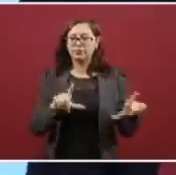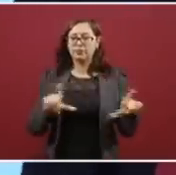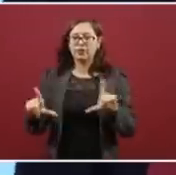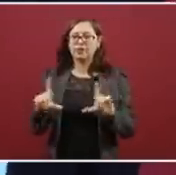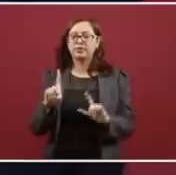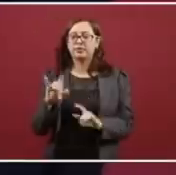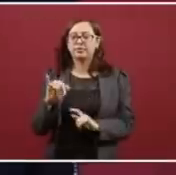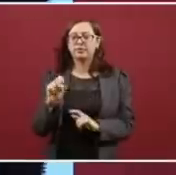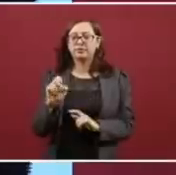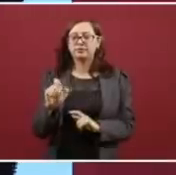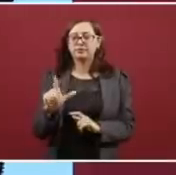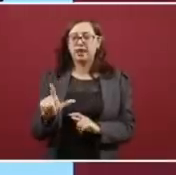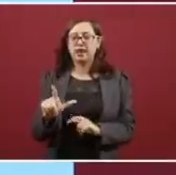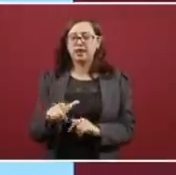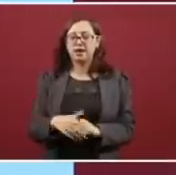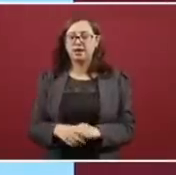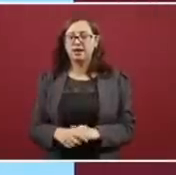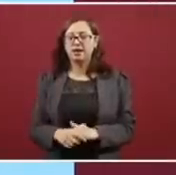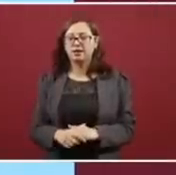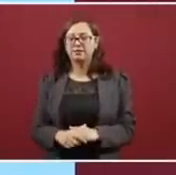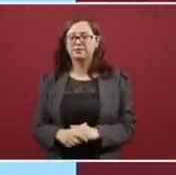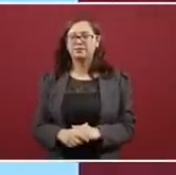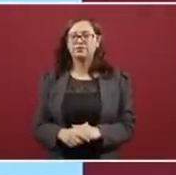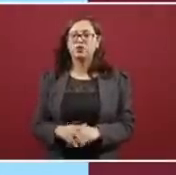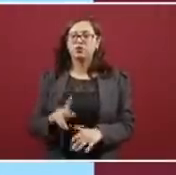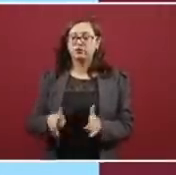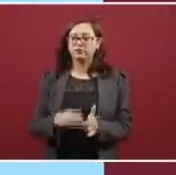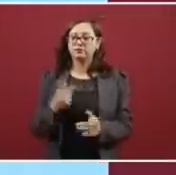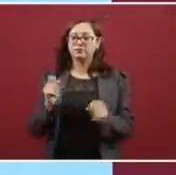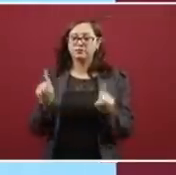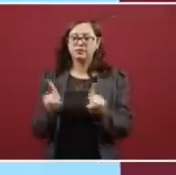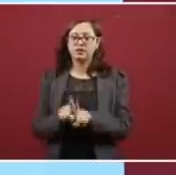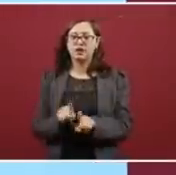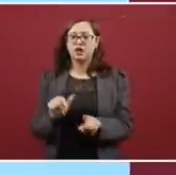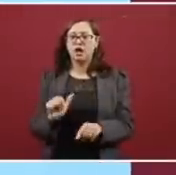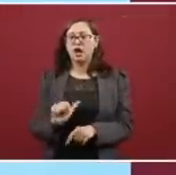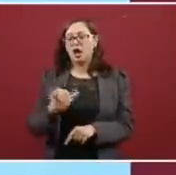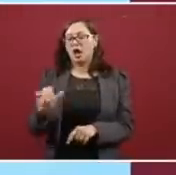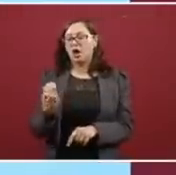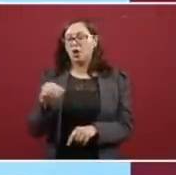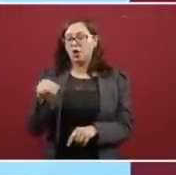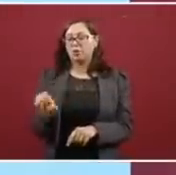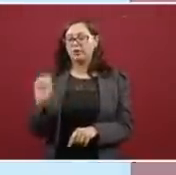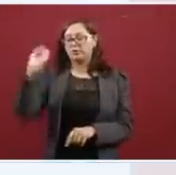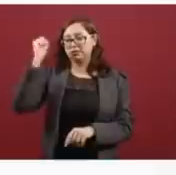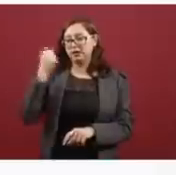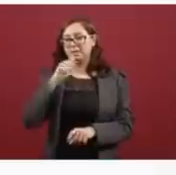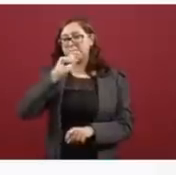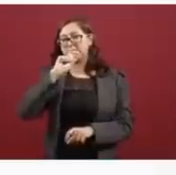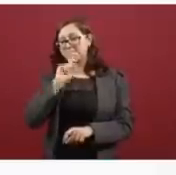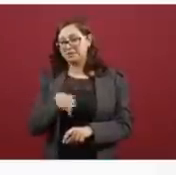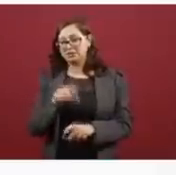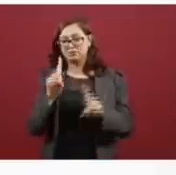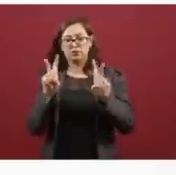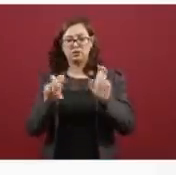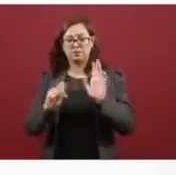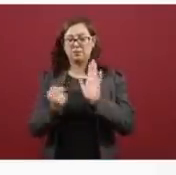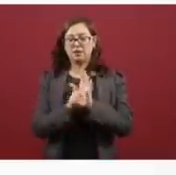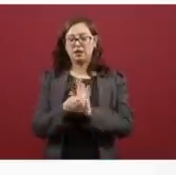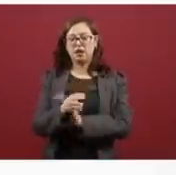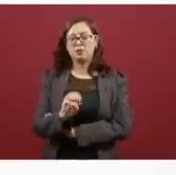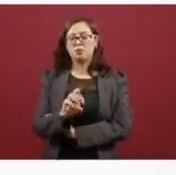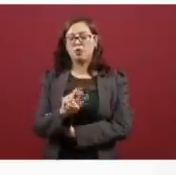es diesel en diesel nueva cuenta a home es sinaloa en la misma gasolinera moratín es